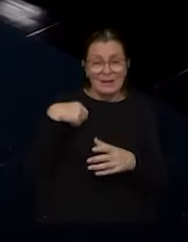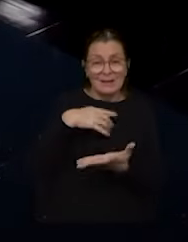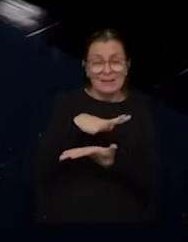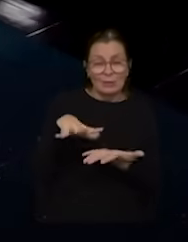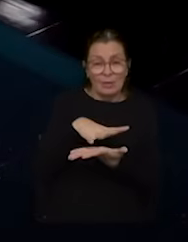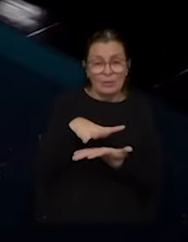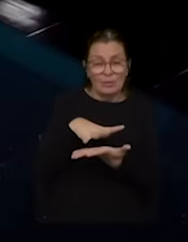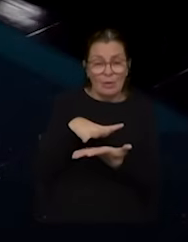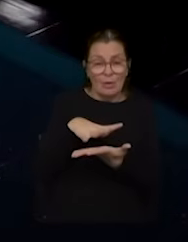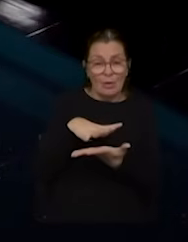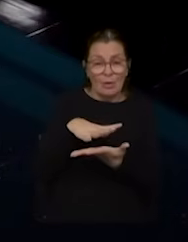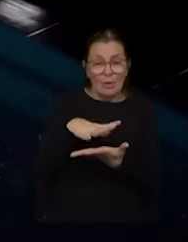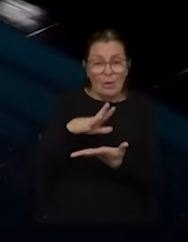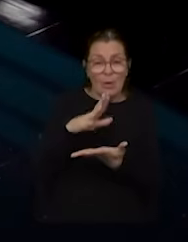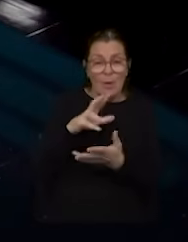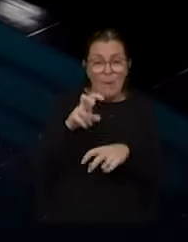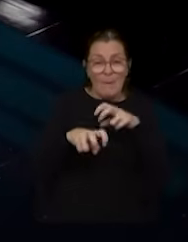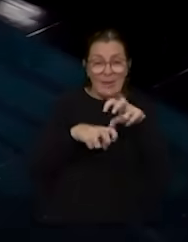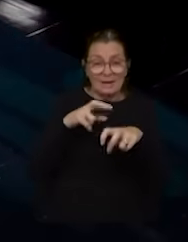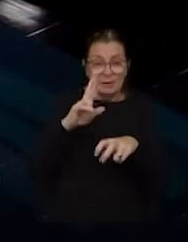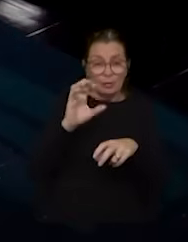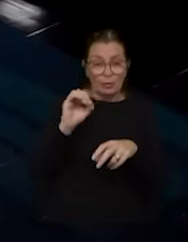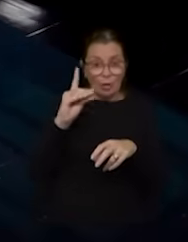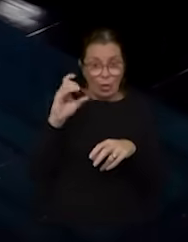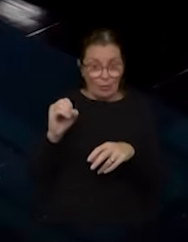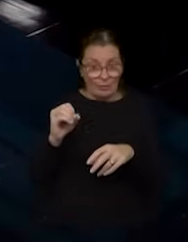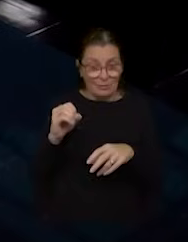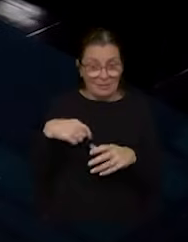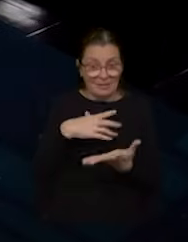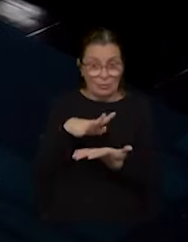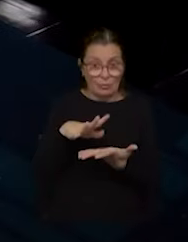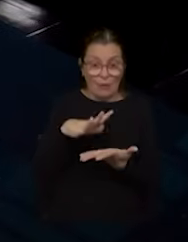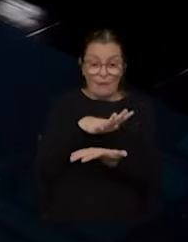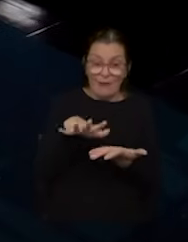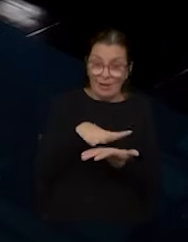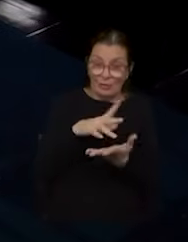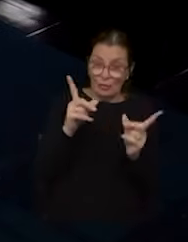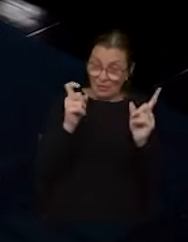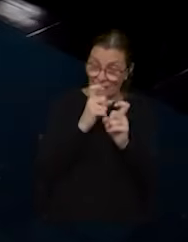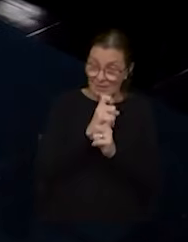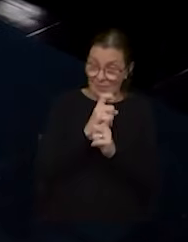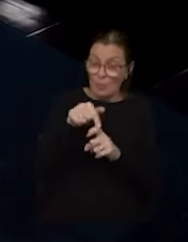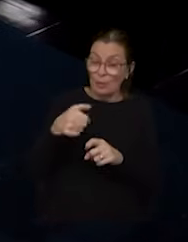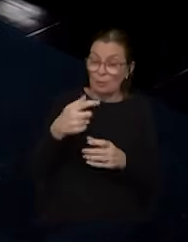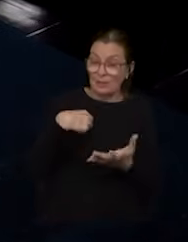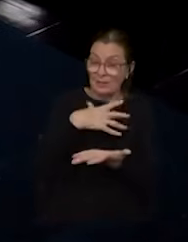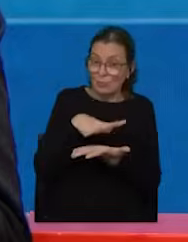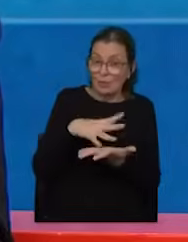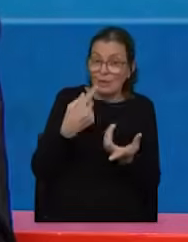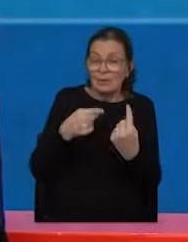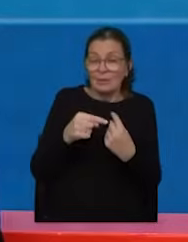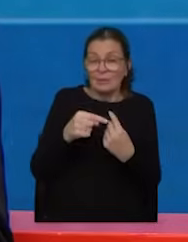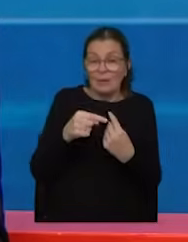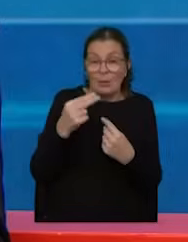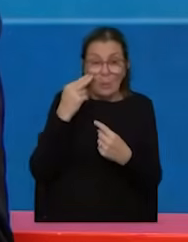está viviendo en un barrio como el parque rodó no está no estn hablando de un barrio este complejizado por otras situaciones entonces